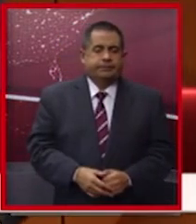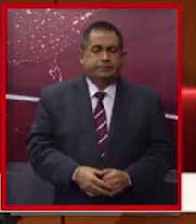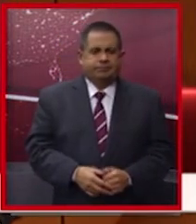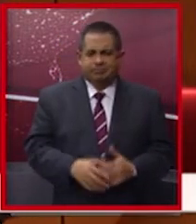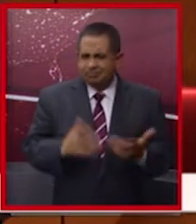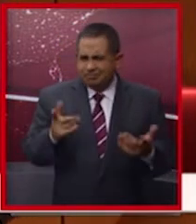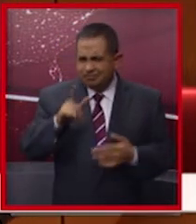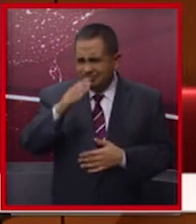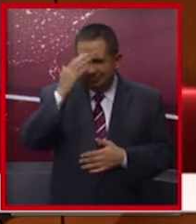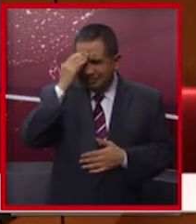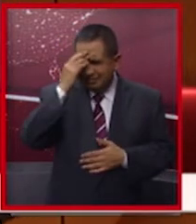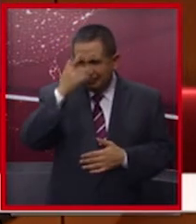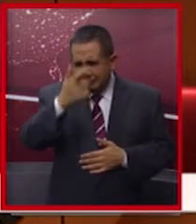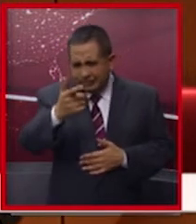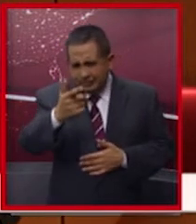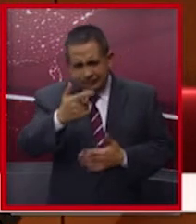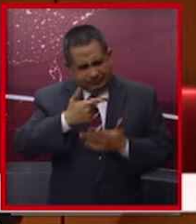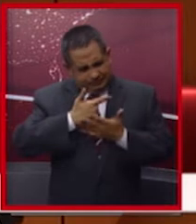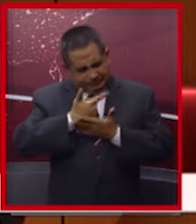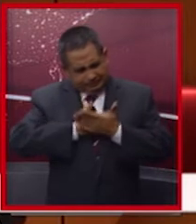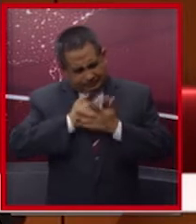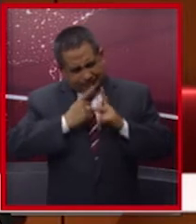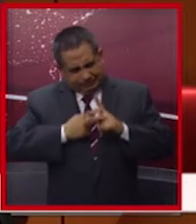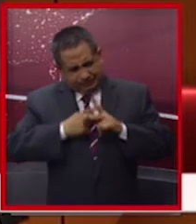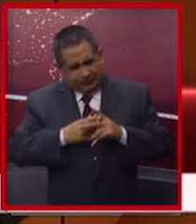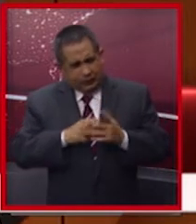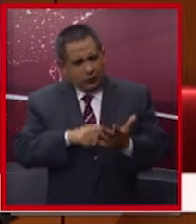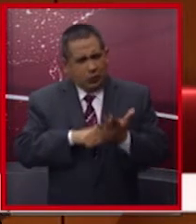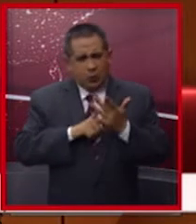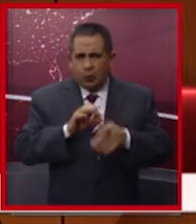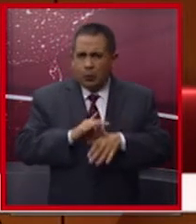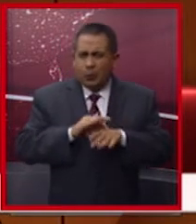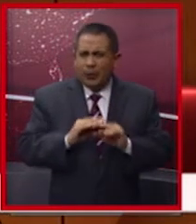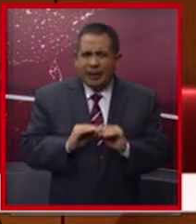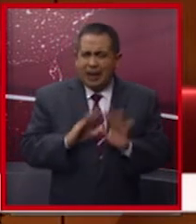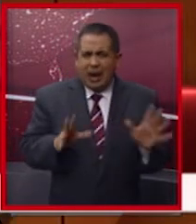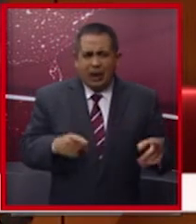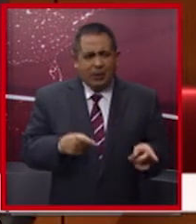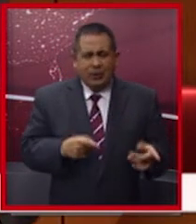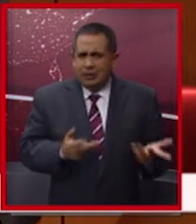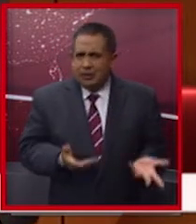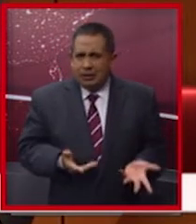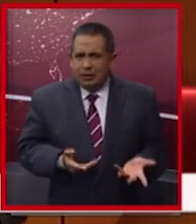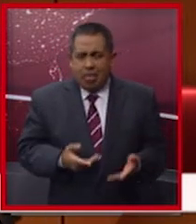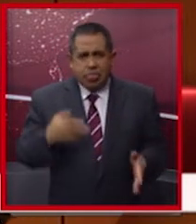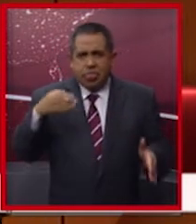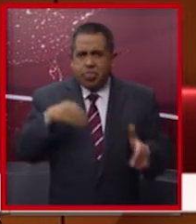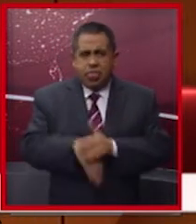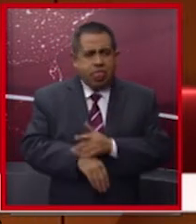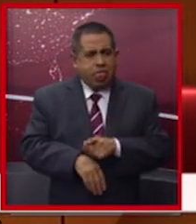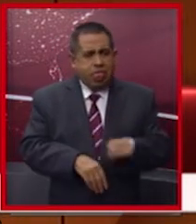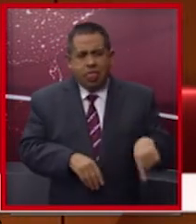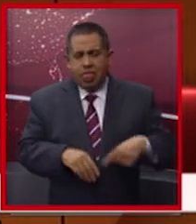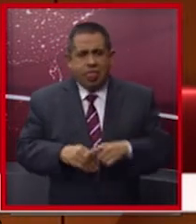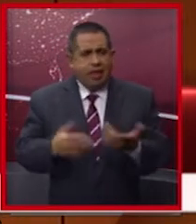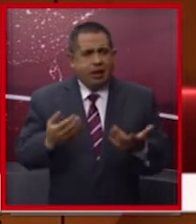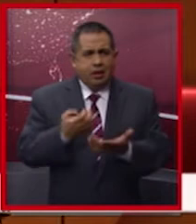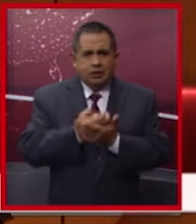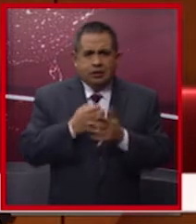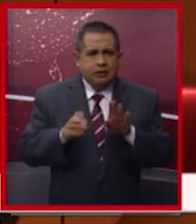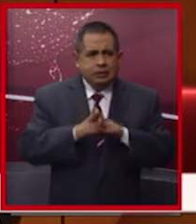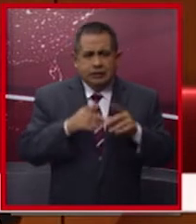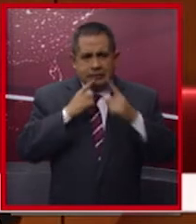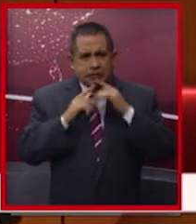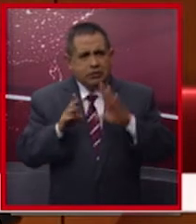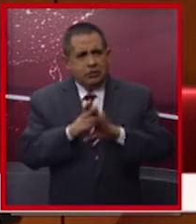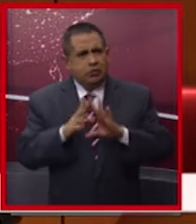¿Acaso usted no considera que estos datos son evidencia suficiente del fracaso del modelo económico que han instrumentado a